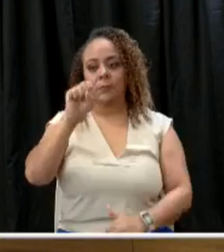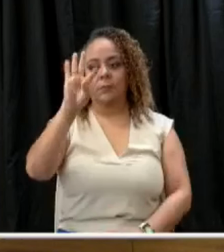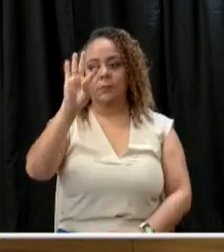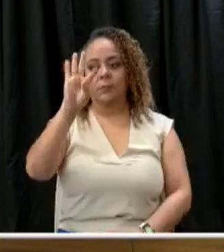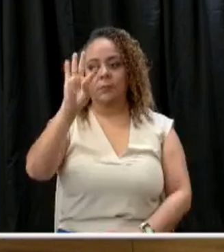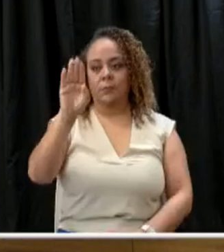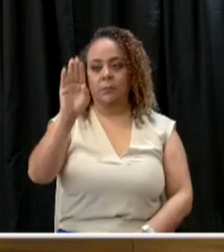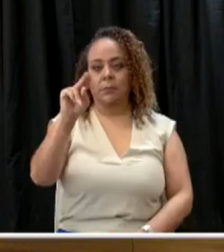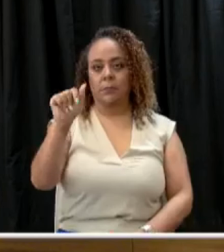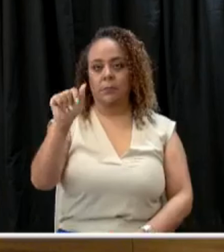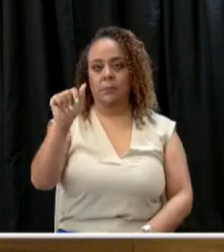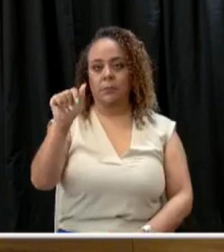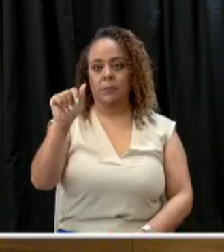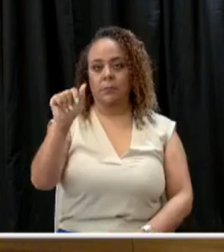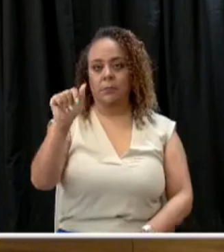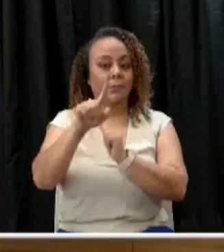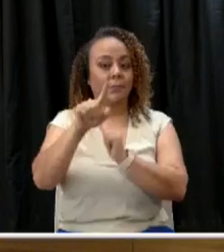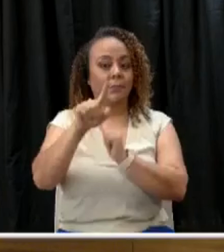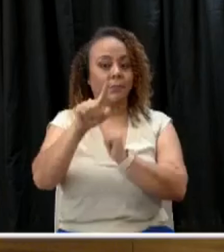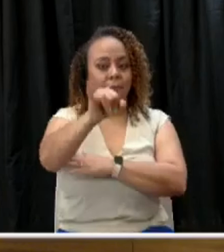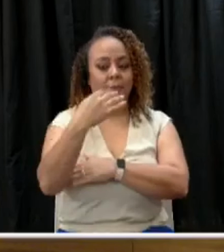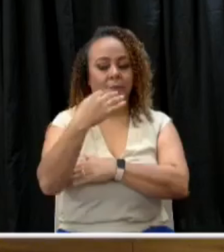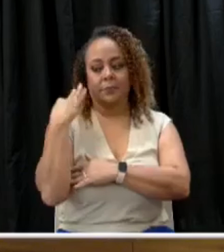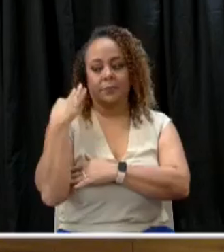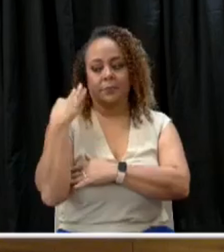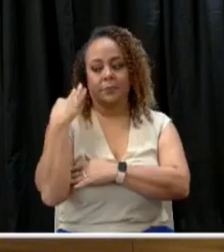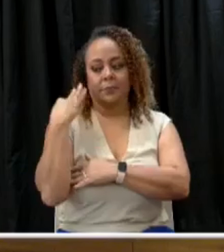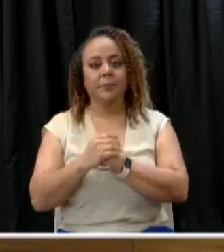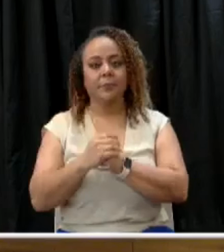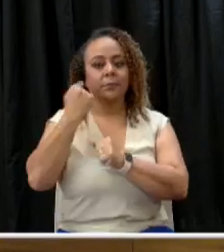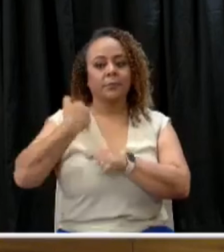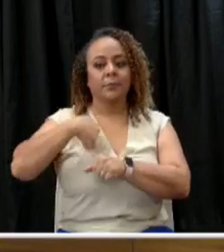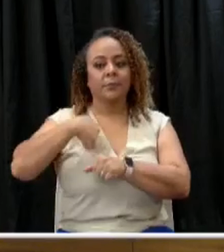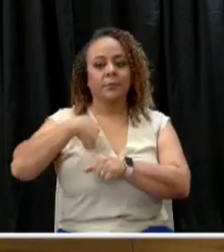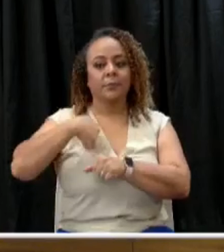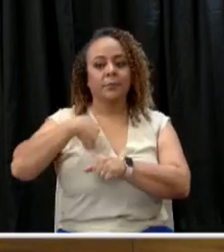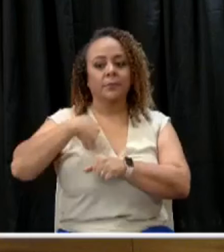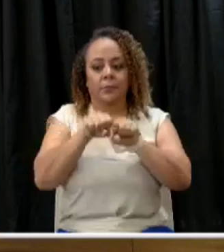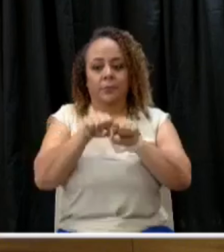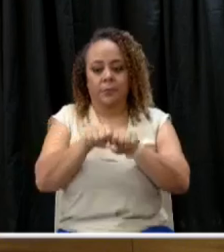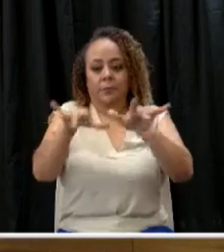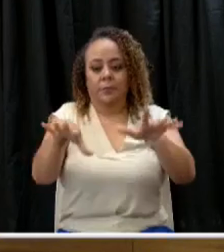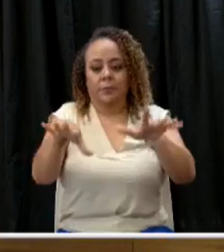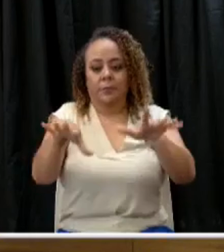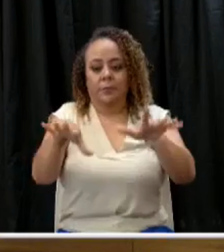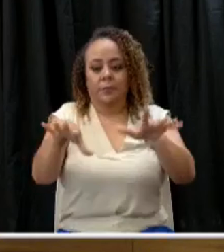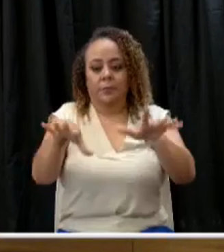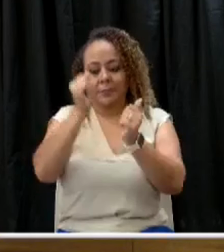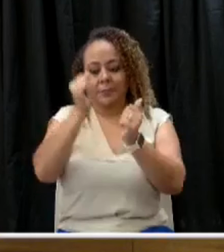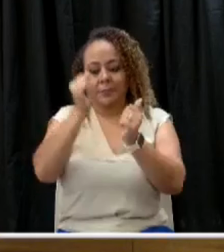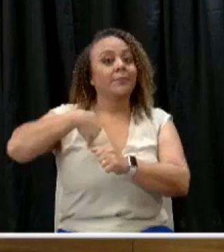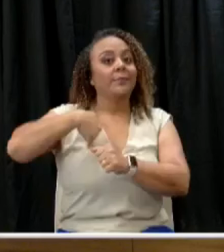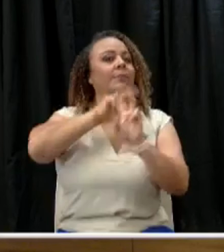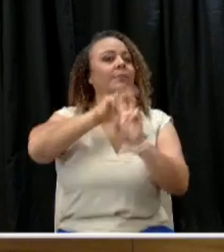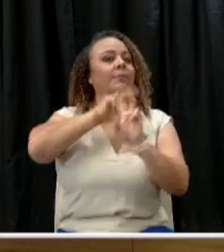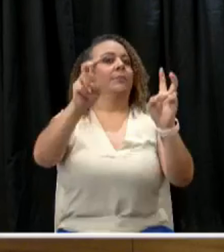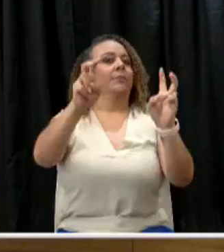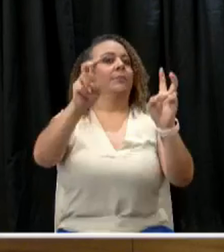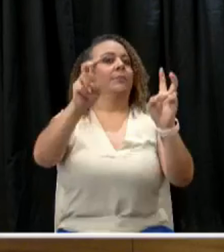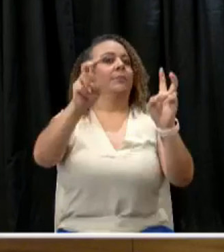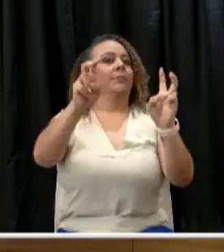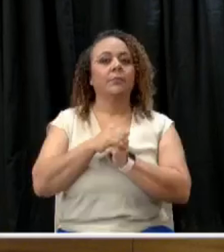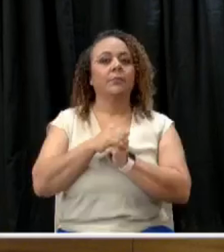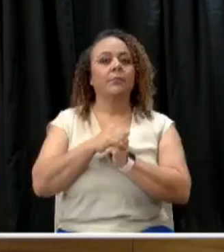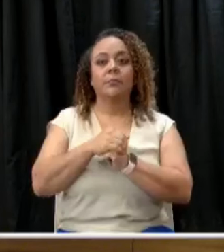Arias. Acompáñenos el jueves. La invitación está a través de nuestras redes sociales y aprenda con nosotros sobre el tema del